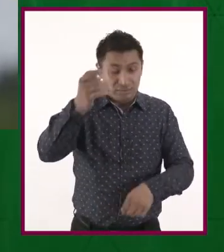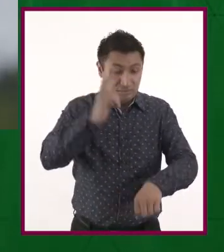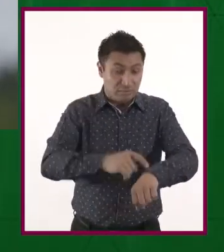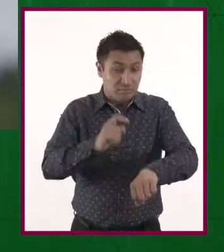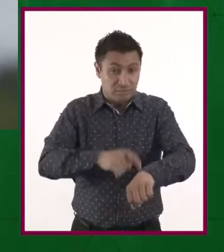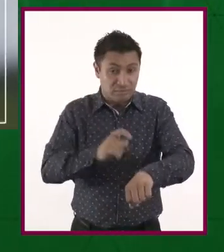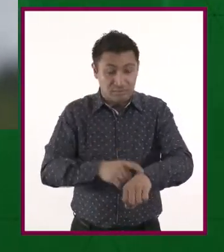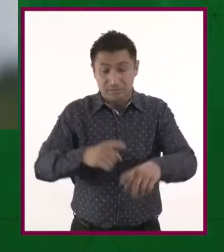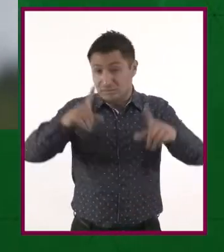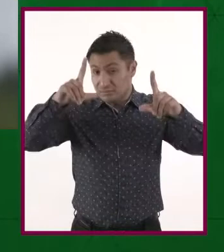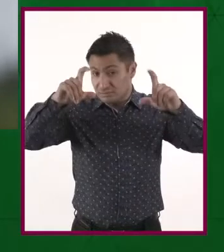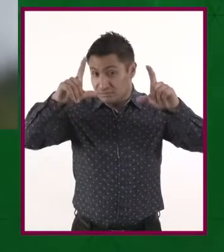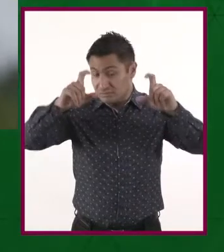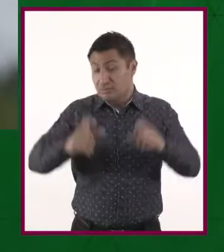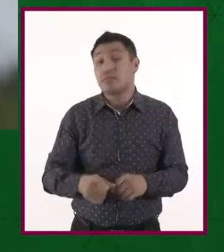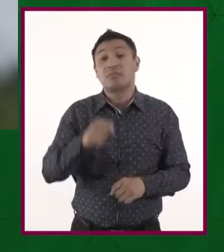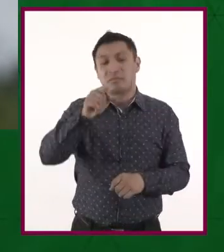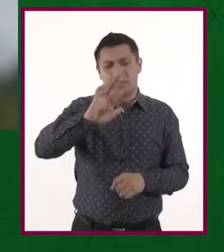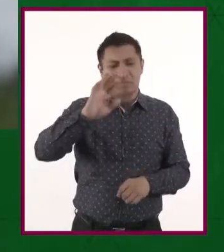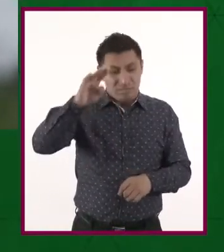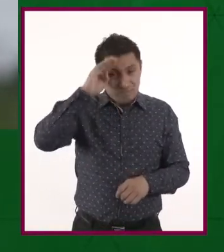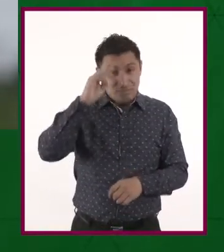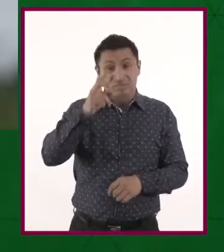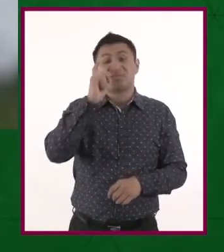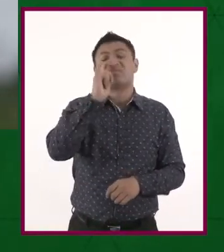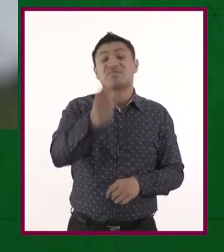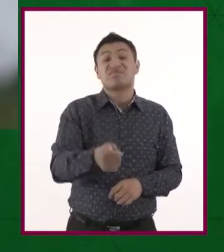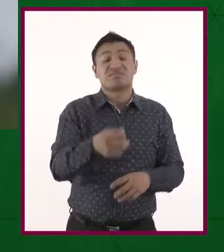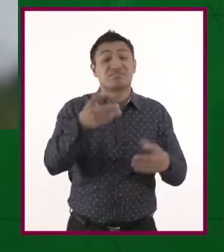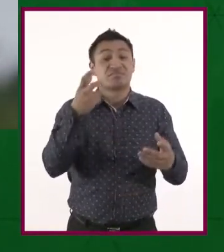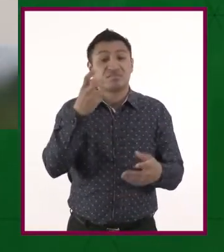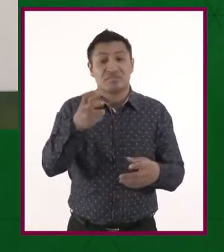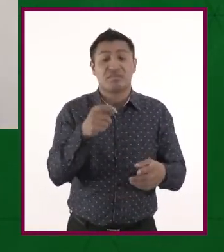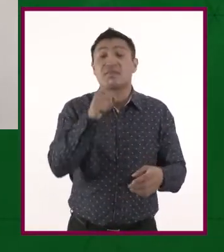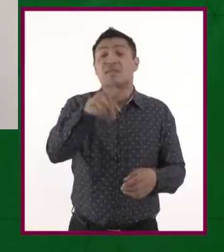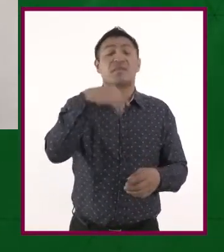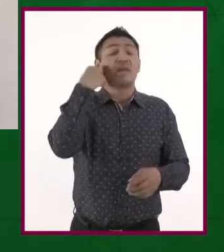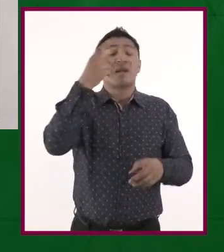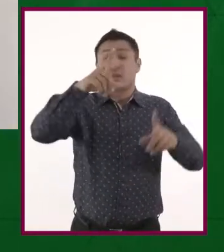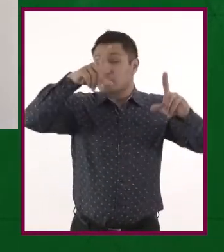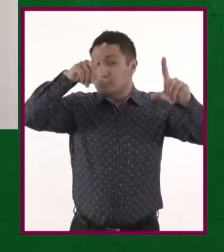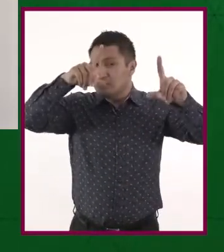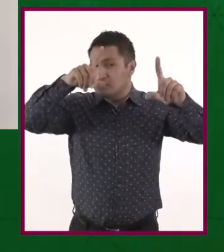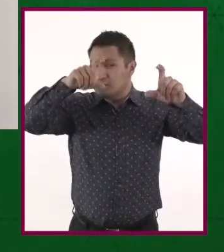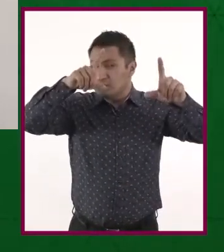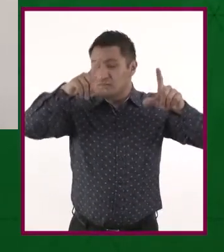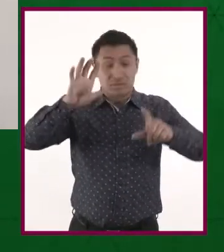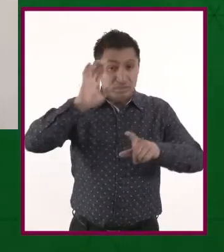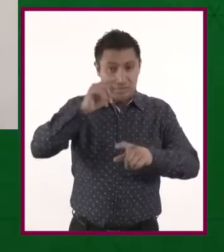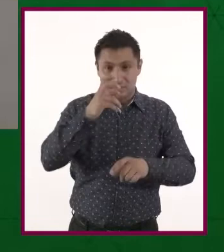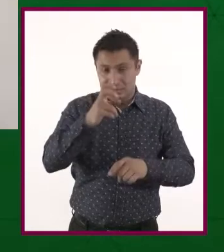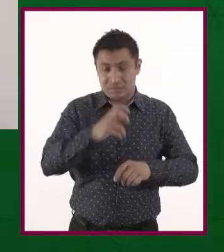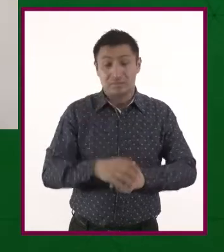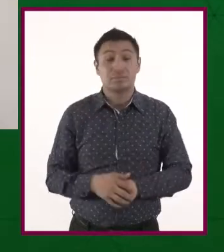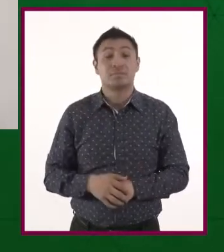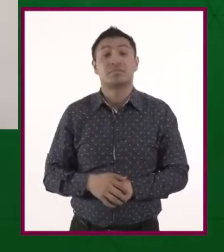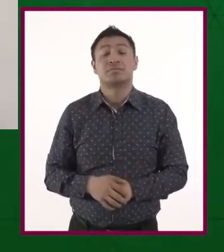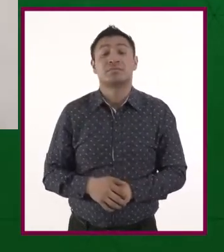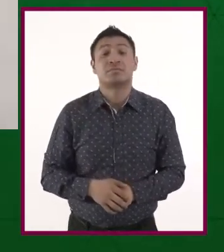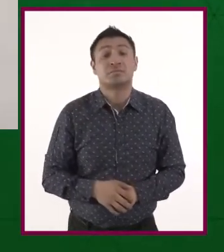tomó. ¿Habías pensado en qué es exactamente lo que quieres capturar al momento de tomar una